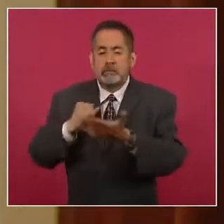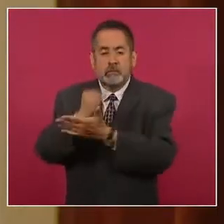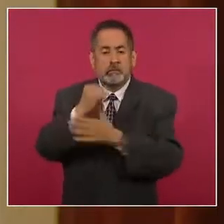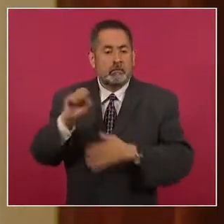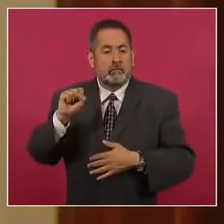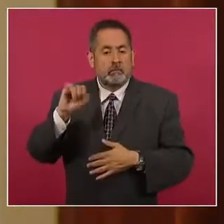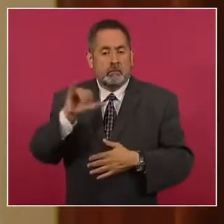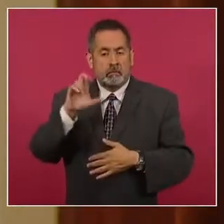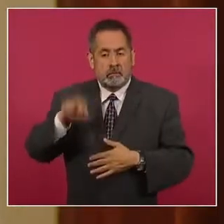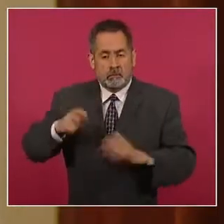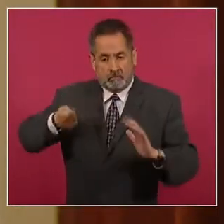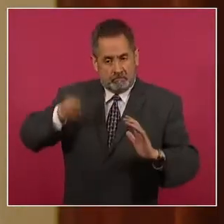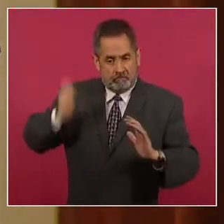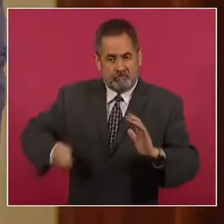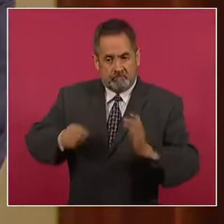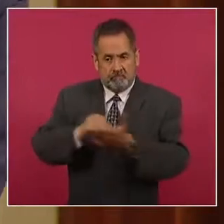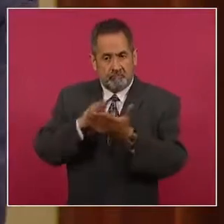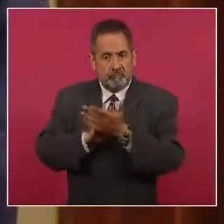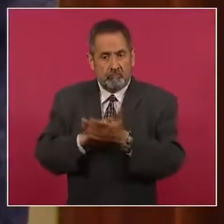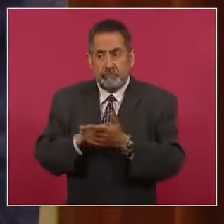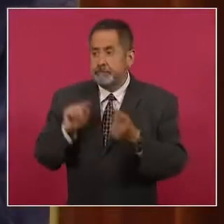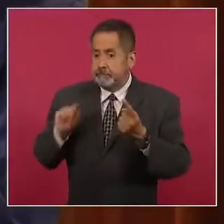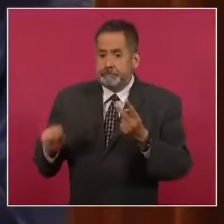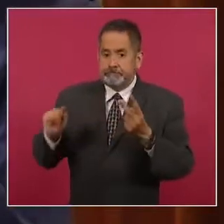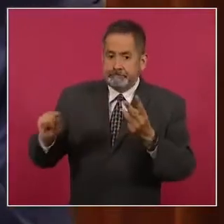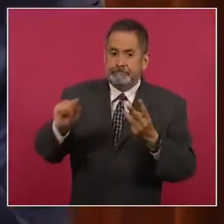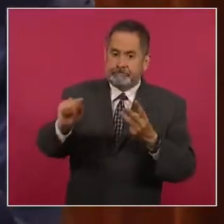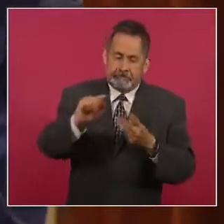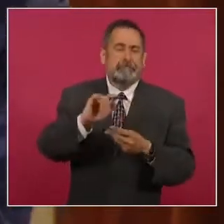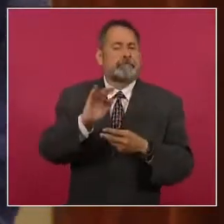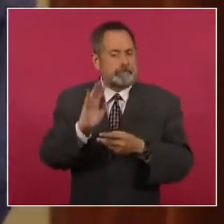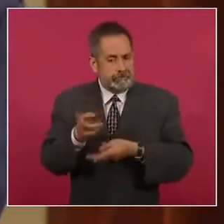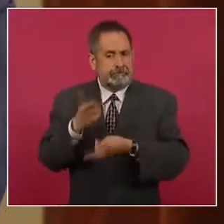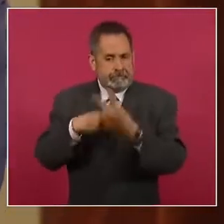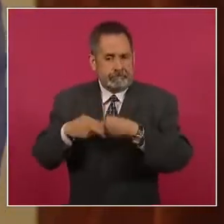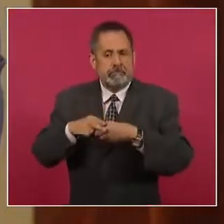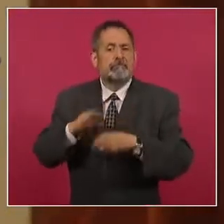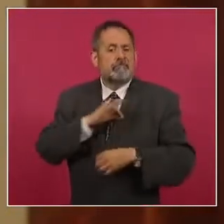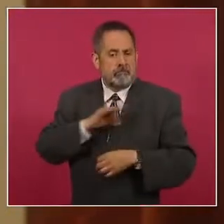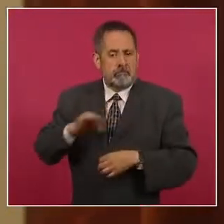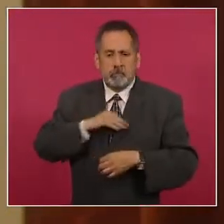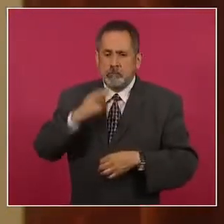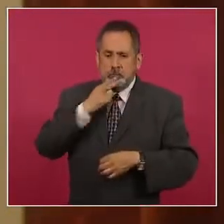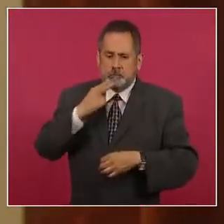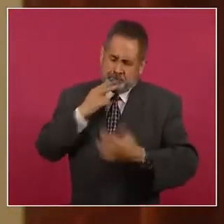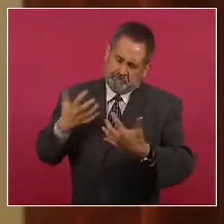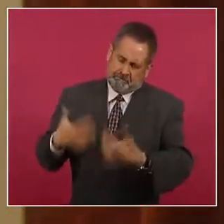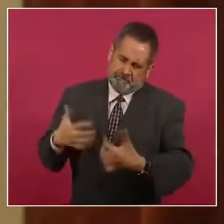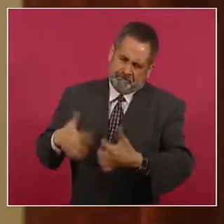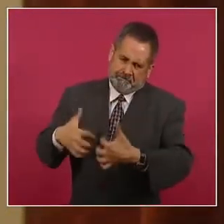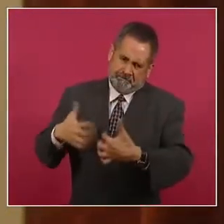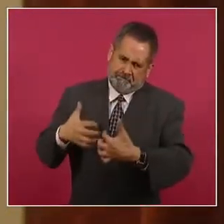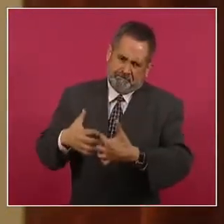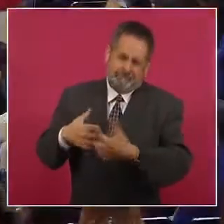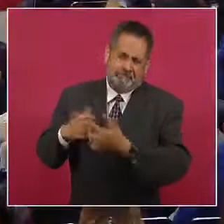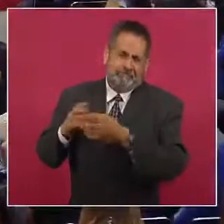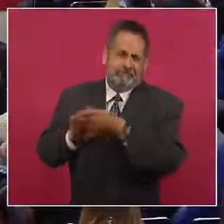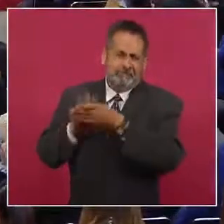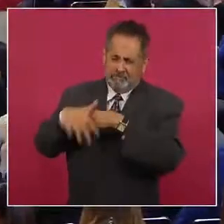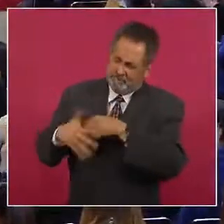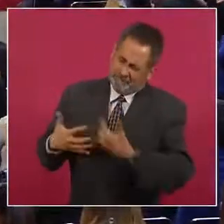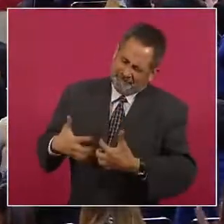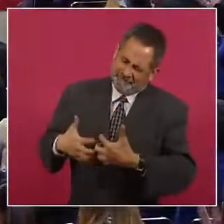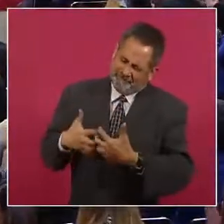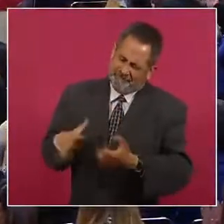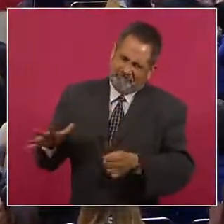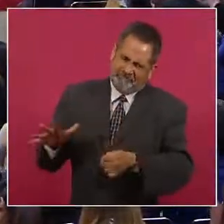Corte, todas esas hidroeléctricas van a estar produciendo a toda su